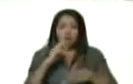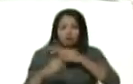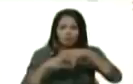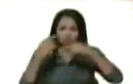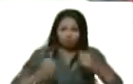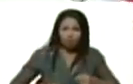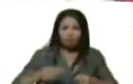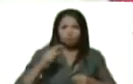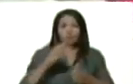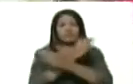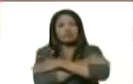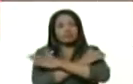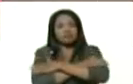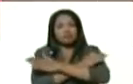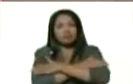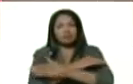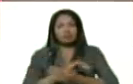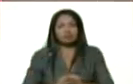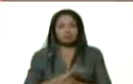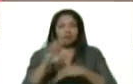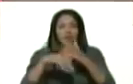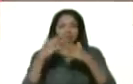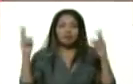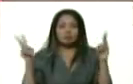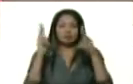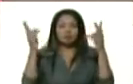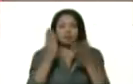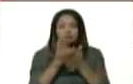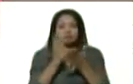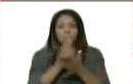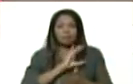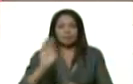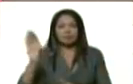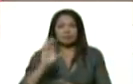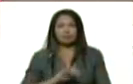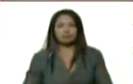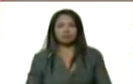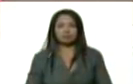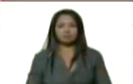revolución. Felicidades. Hasta la victoria siempre, patria.